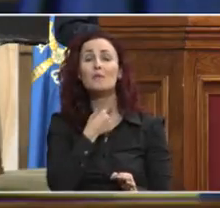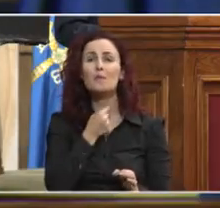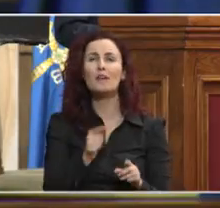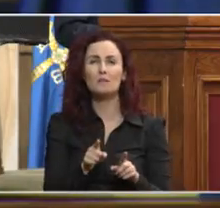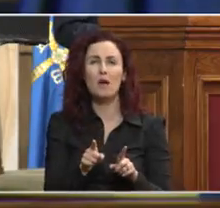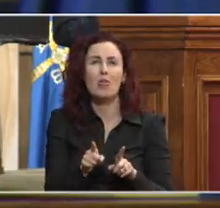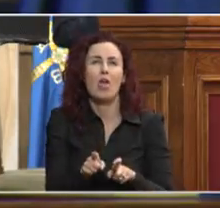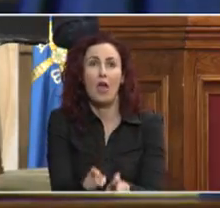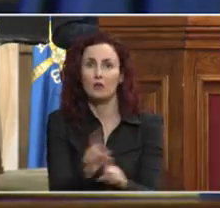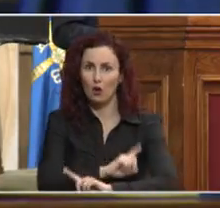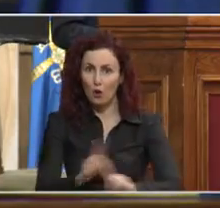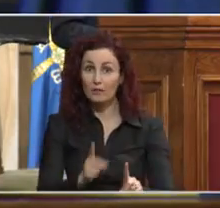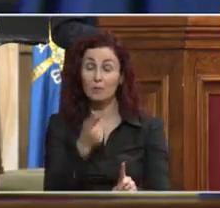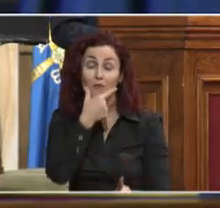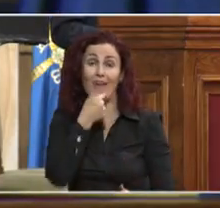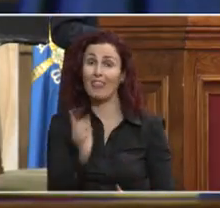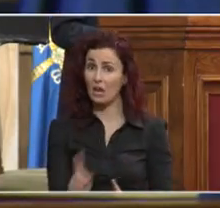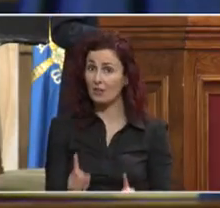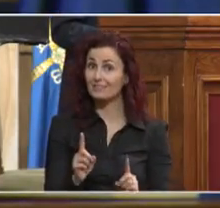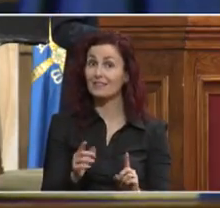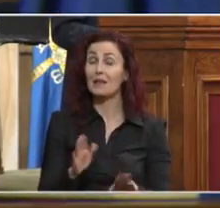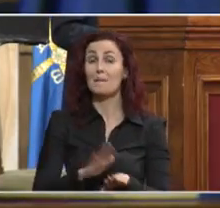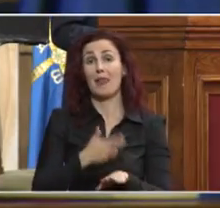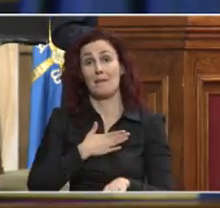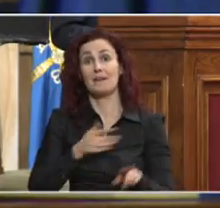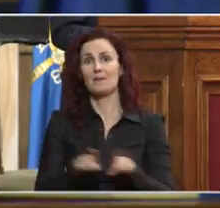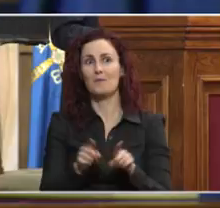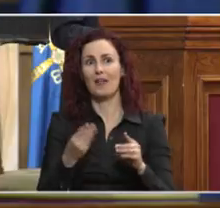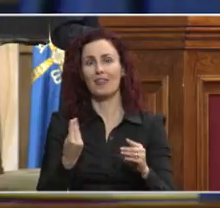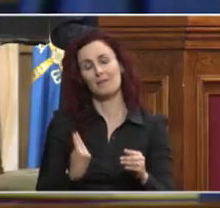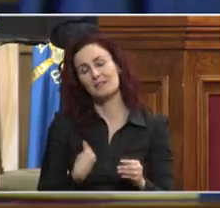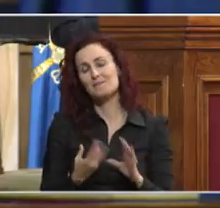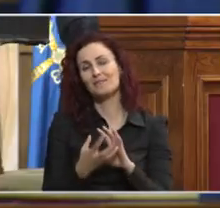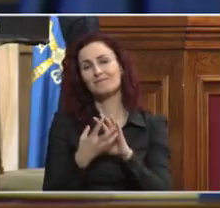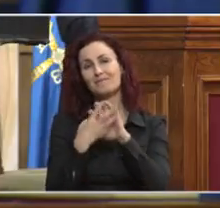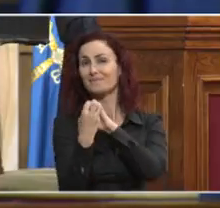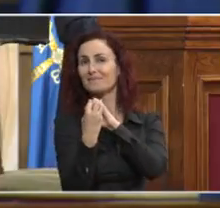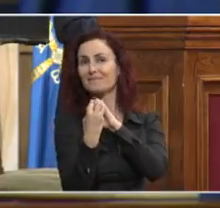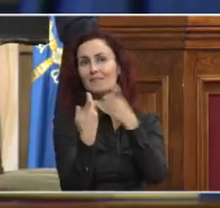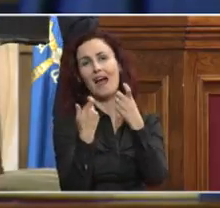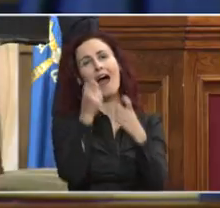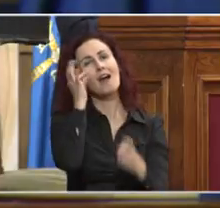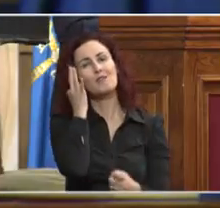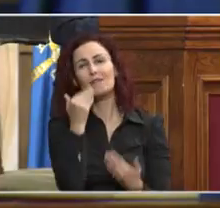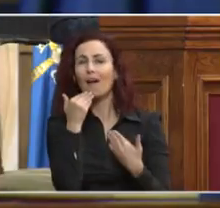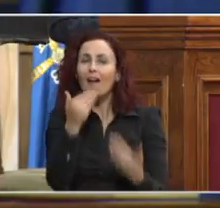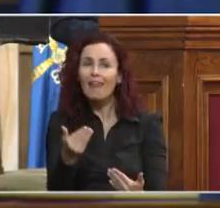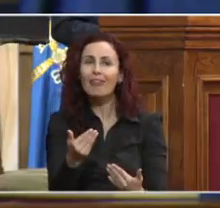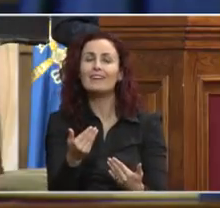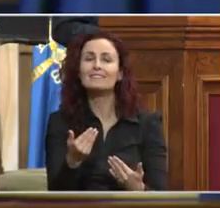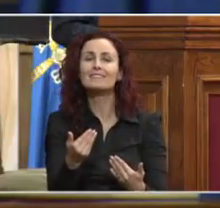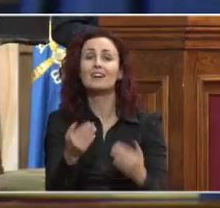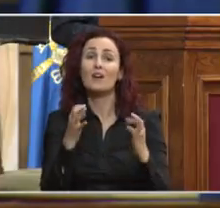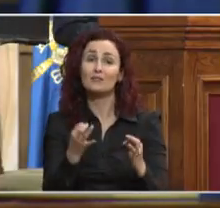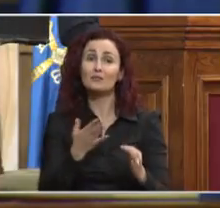escarnio ni burla fácil y, al menos para mí, un humor que me ganaba una complicidad indestructible con mis alumnos. En nombre de todos ellos y de